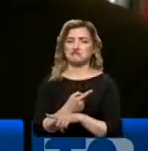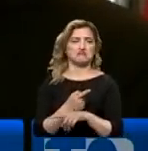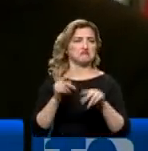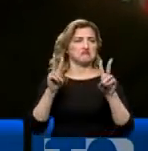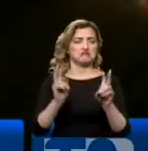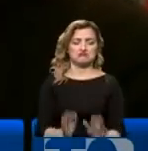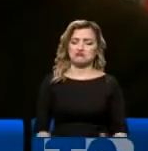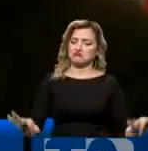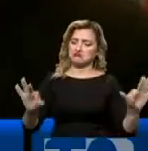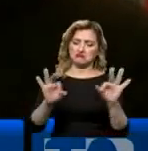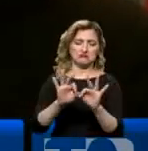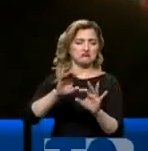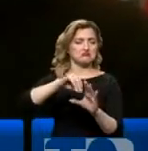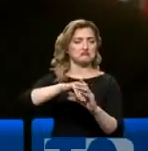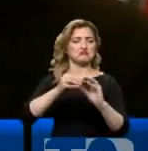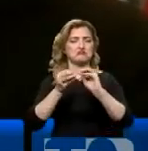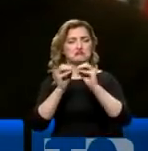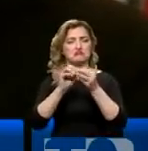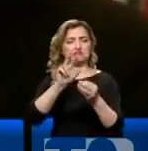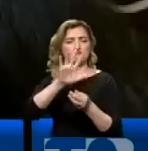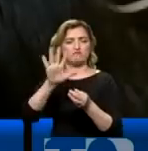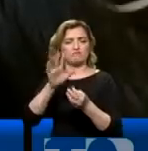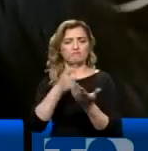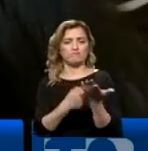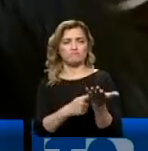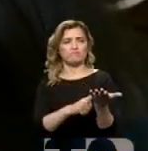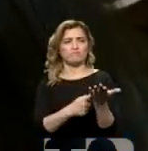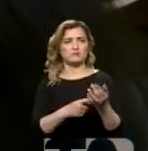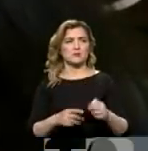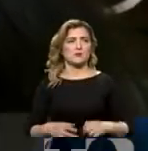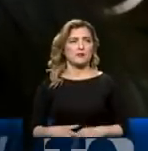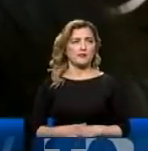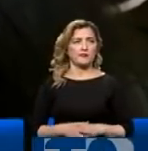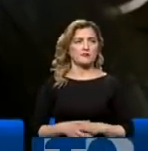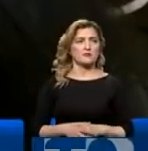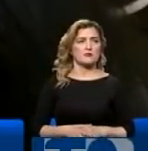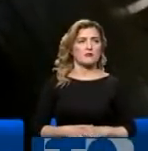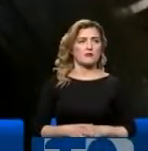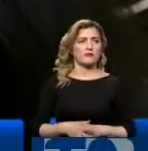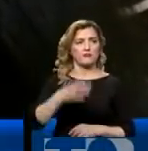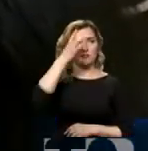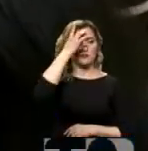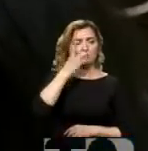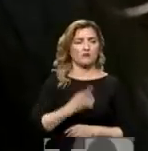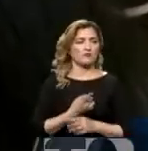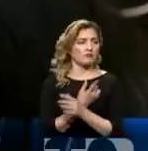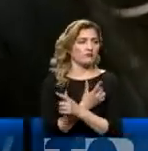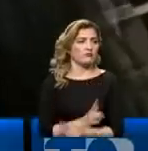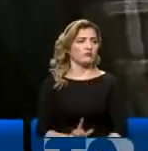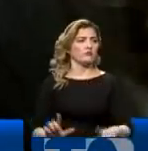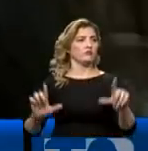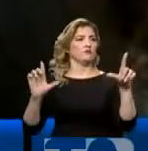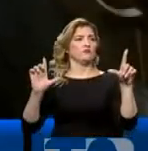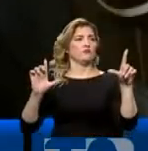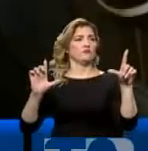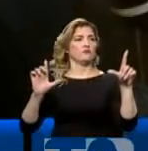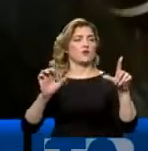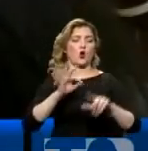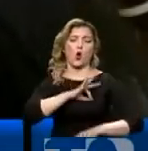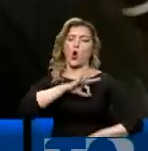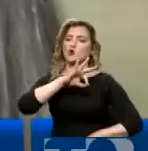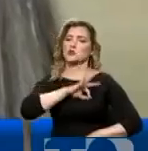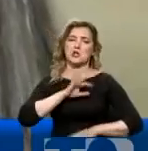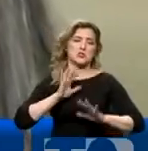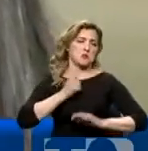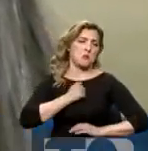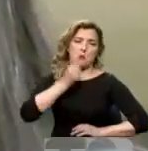es importante que dentro del bloque podamos analizarlo. Estábamos nosotros en libre albedrío de votar como nuestra conciencia nos